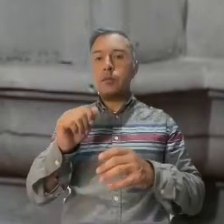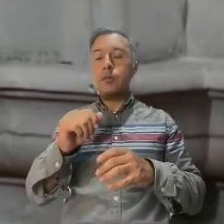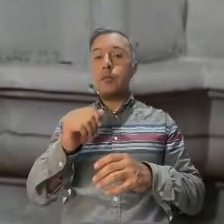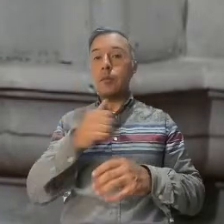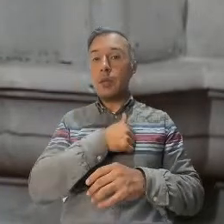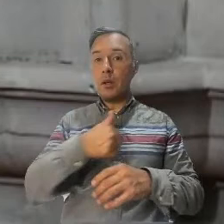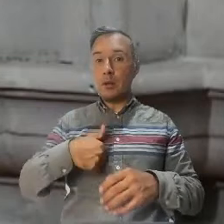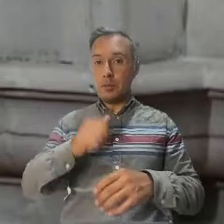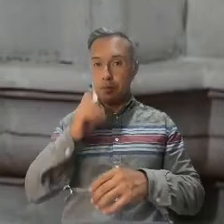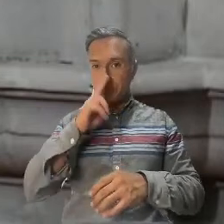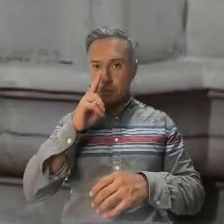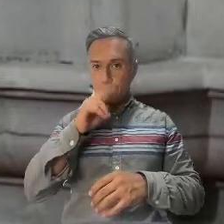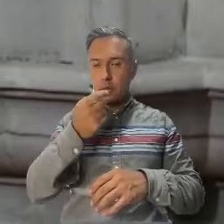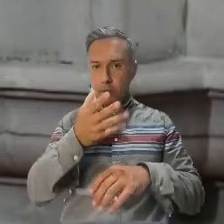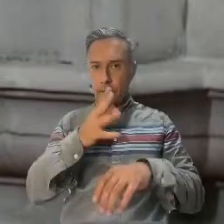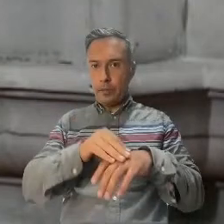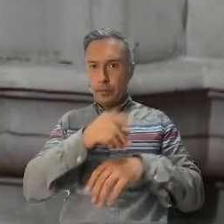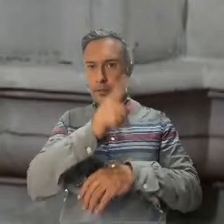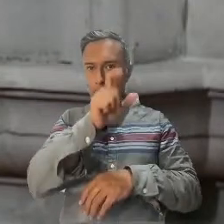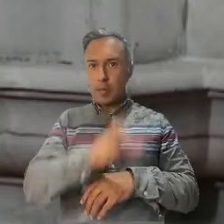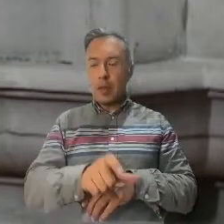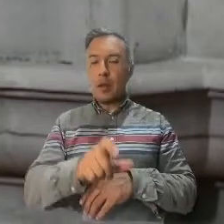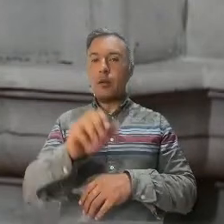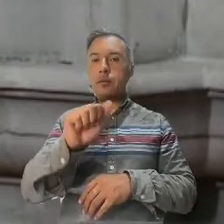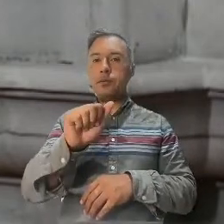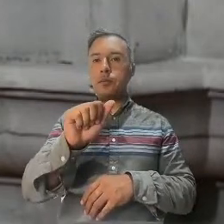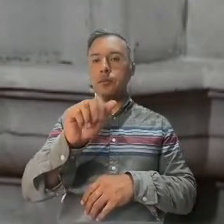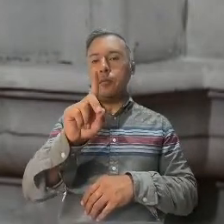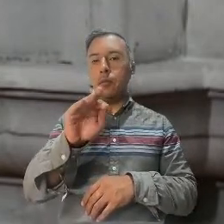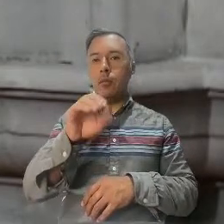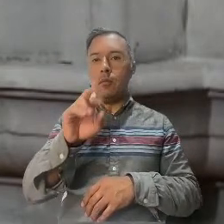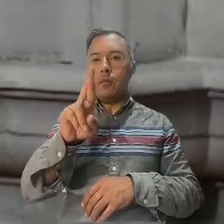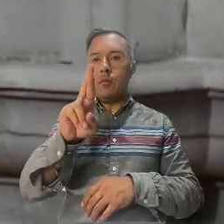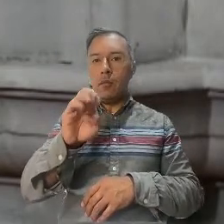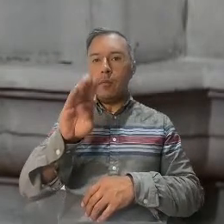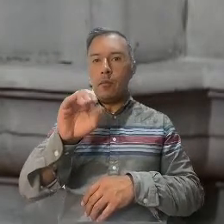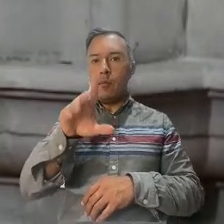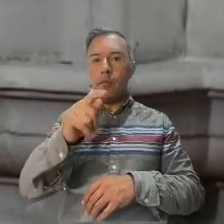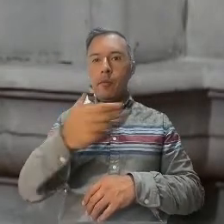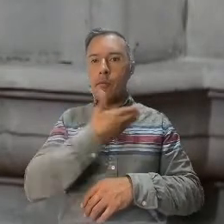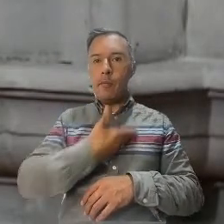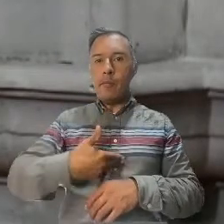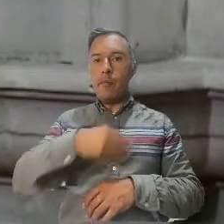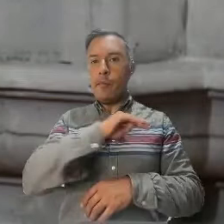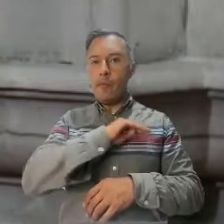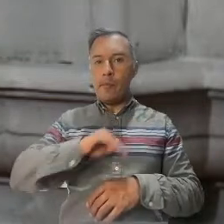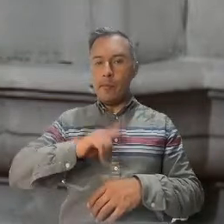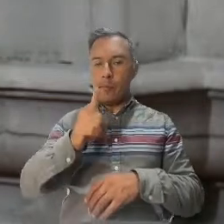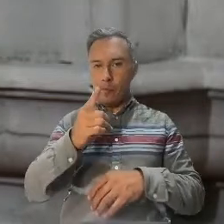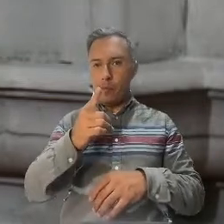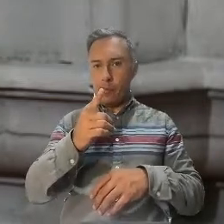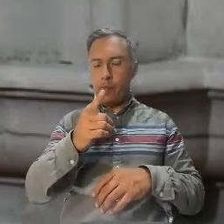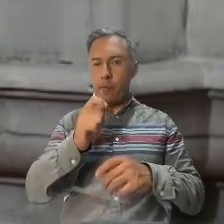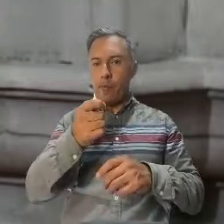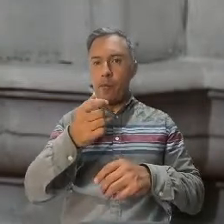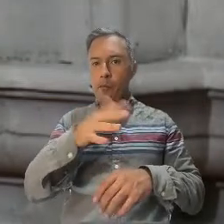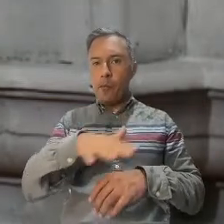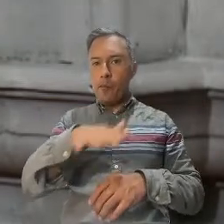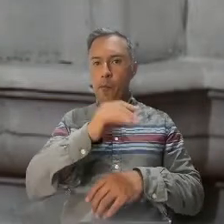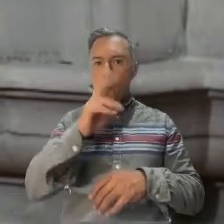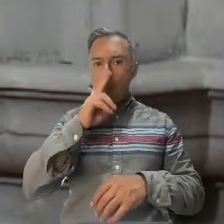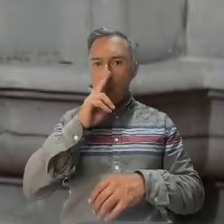aprobó y autorizó al C. Adolfo Cerqueda Rebollo, presidente municipal constitucional de Nezahualcóyotl, para asistir a